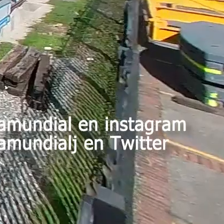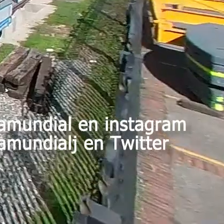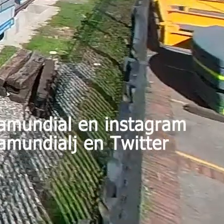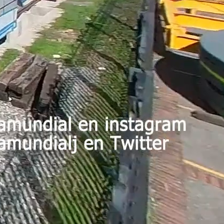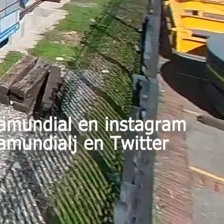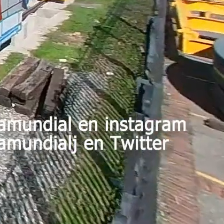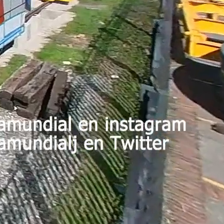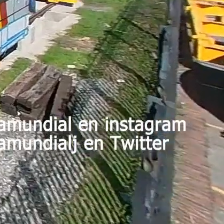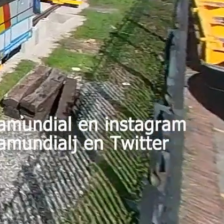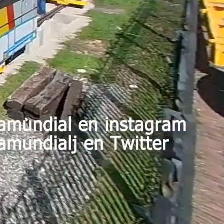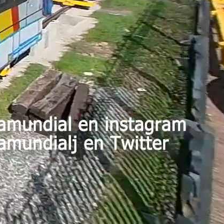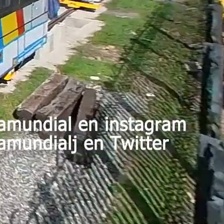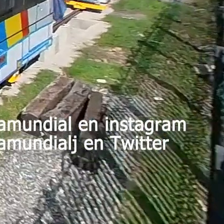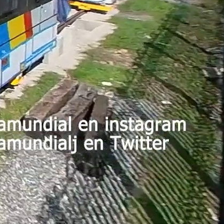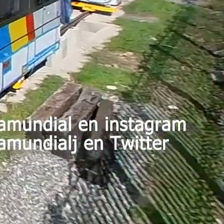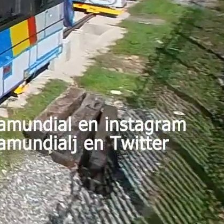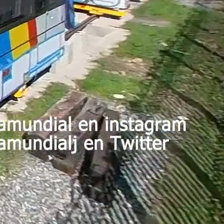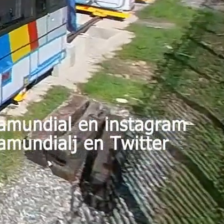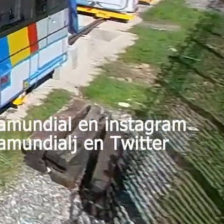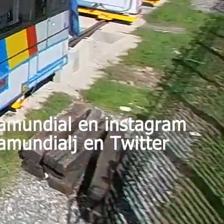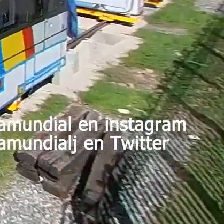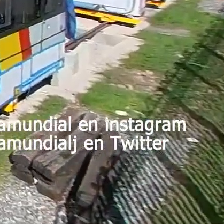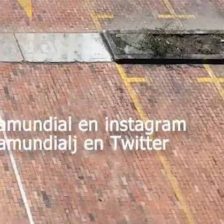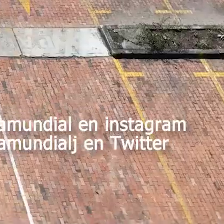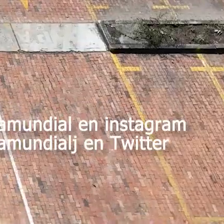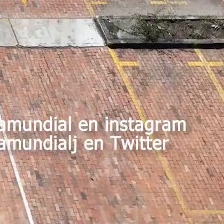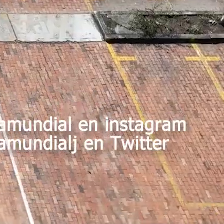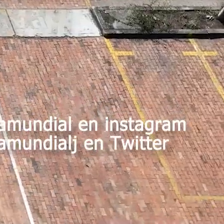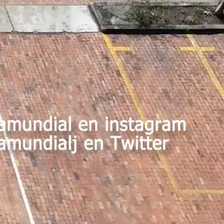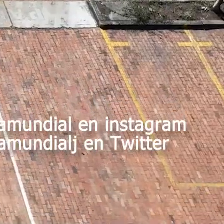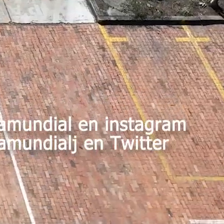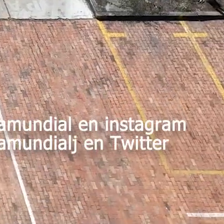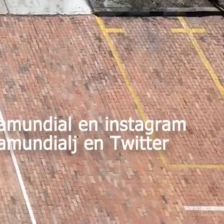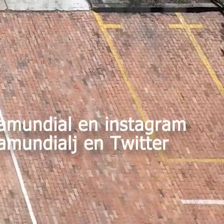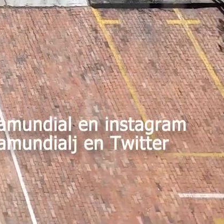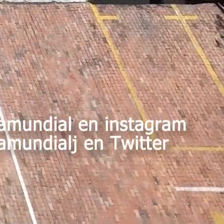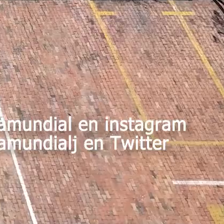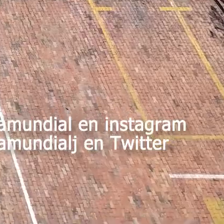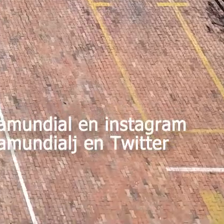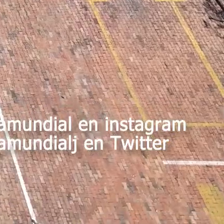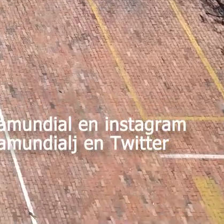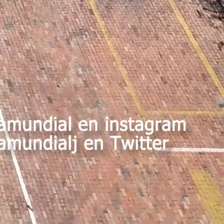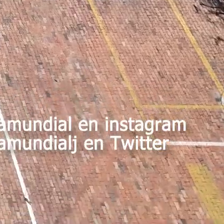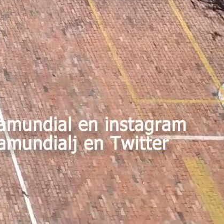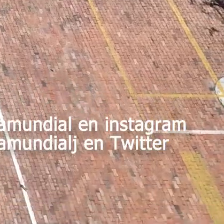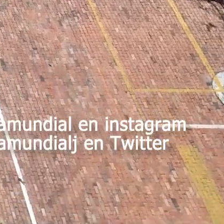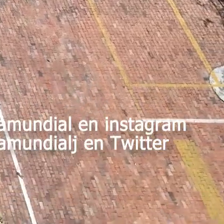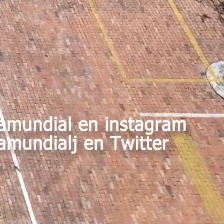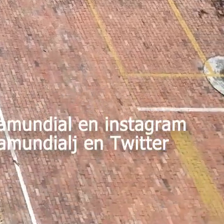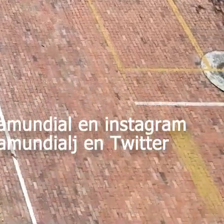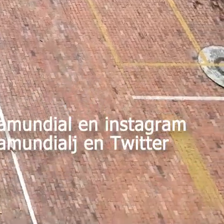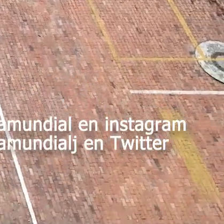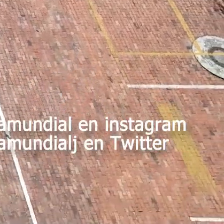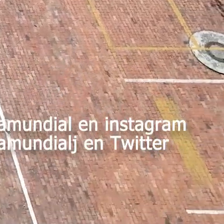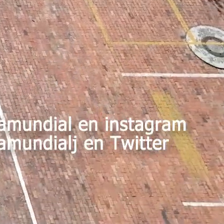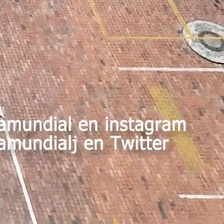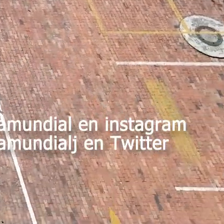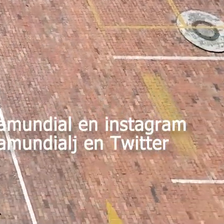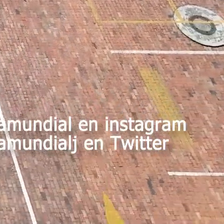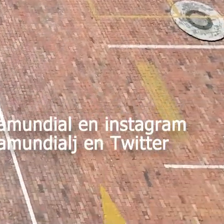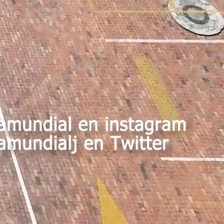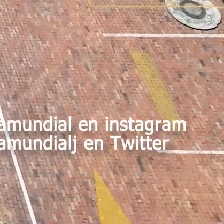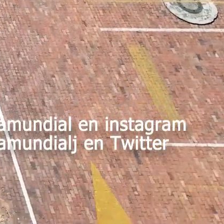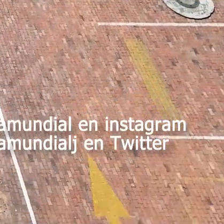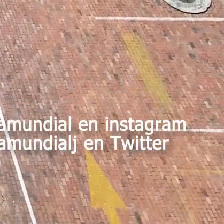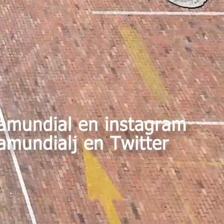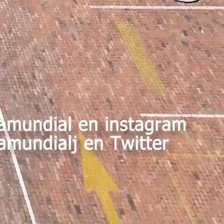nacional e internacional, donde todos queremos que sea realidad muy pronto. En el marco del seminario Perspectivas del Transporte